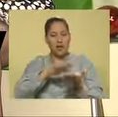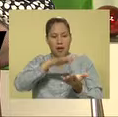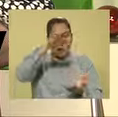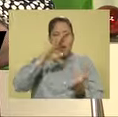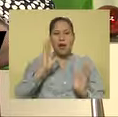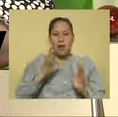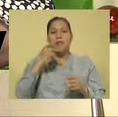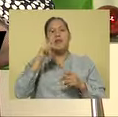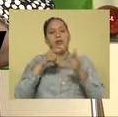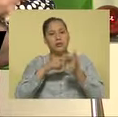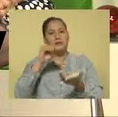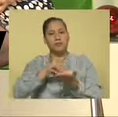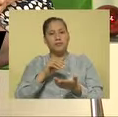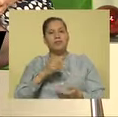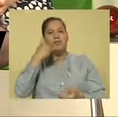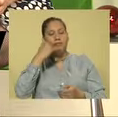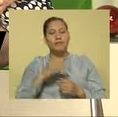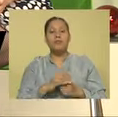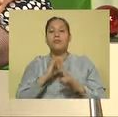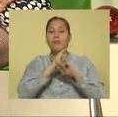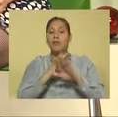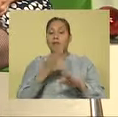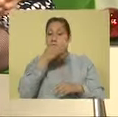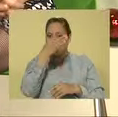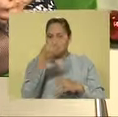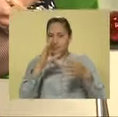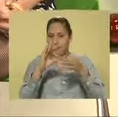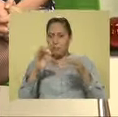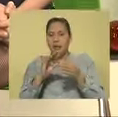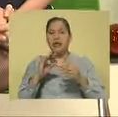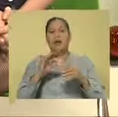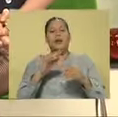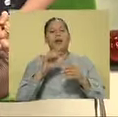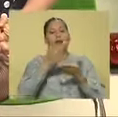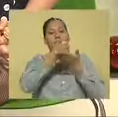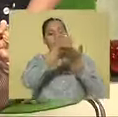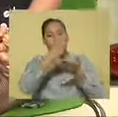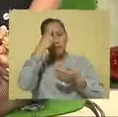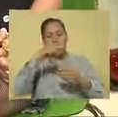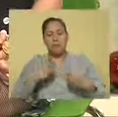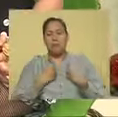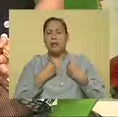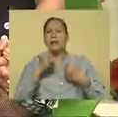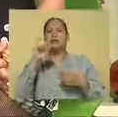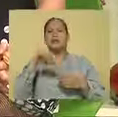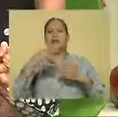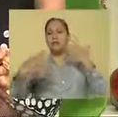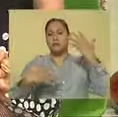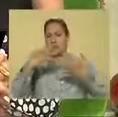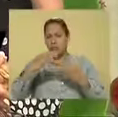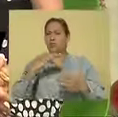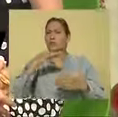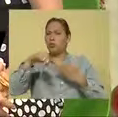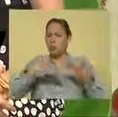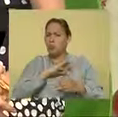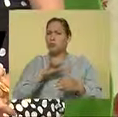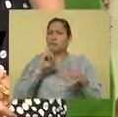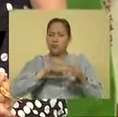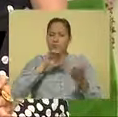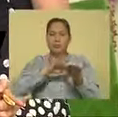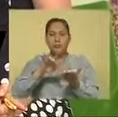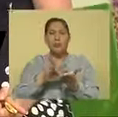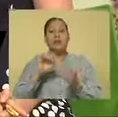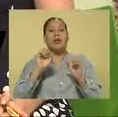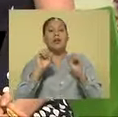llamando y bueno yo les tengo una información de compartir orientación para una vida libre todos podemos sumarnos y ayudar el